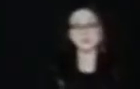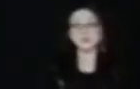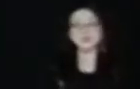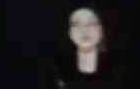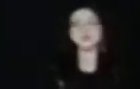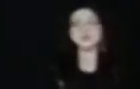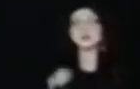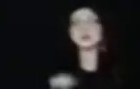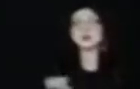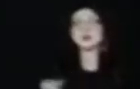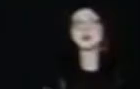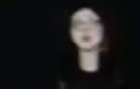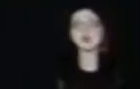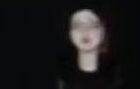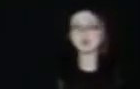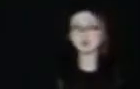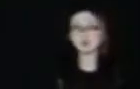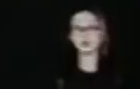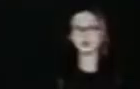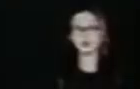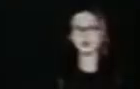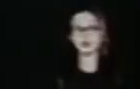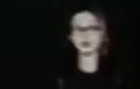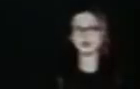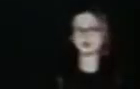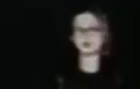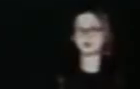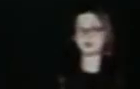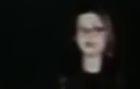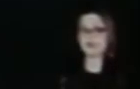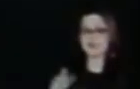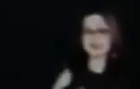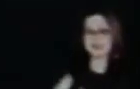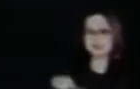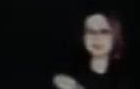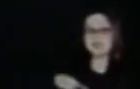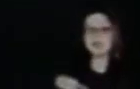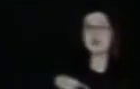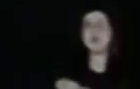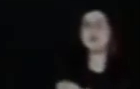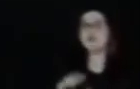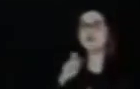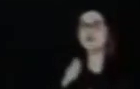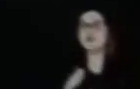El gobierno ya no será un simple